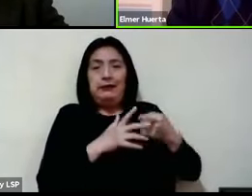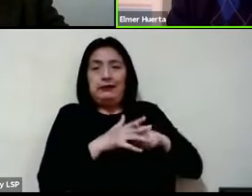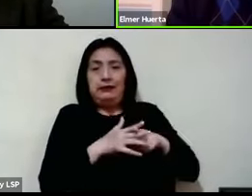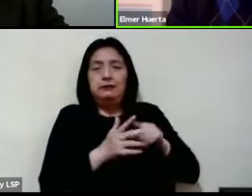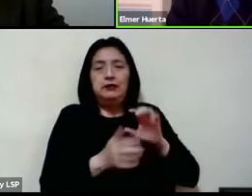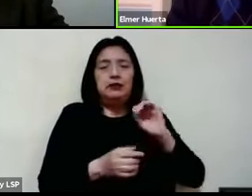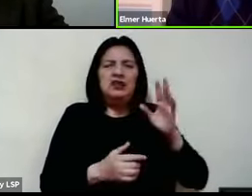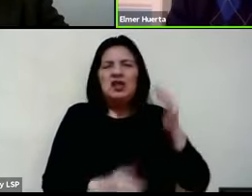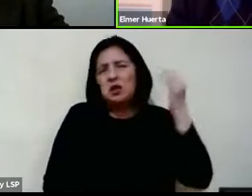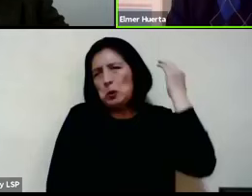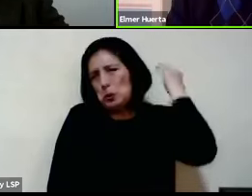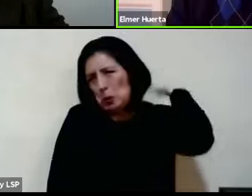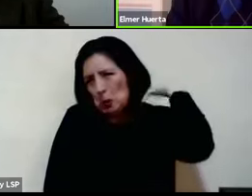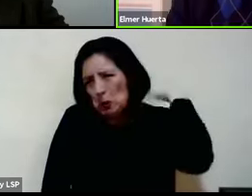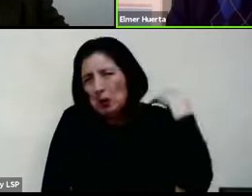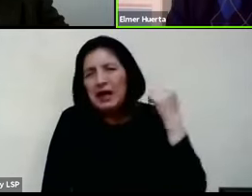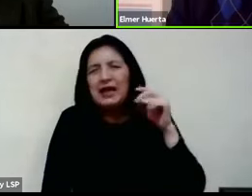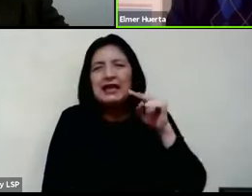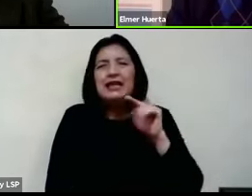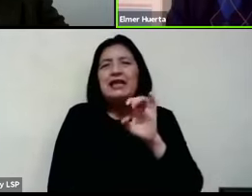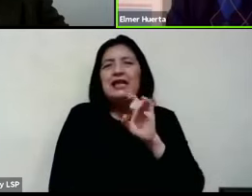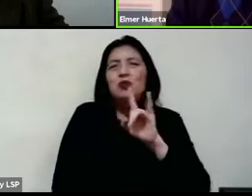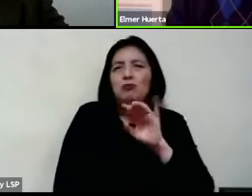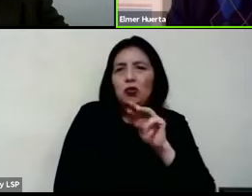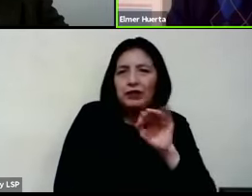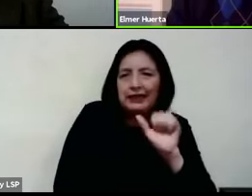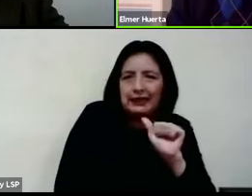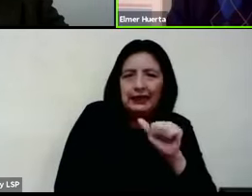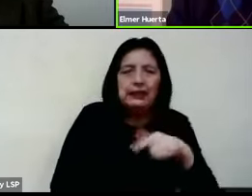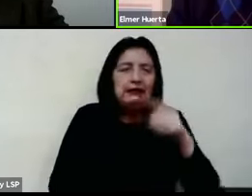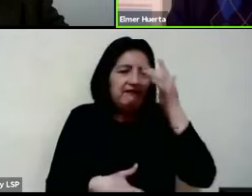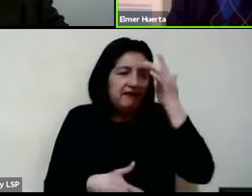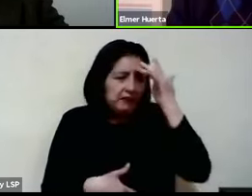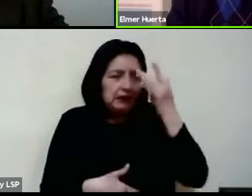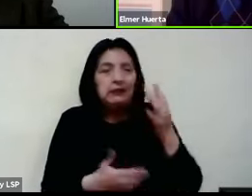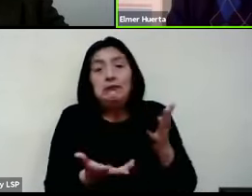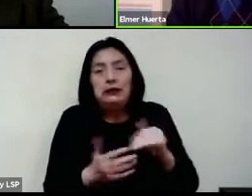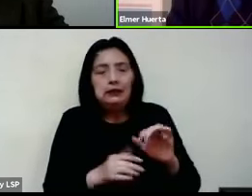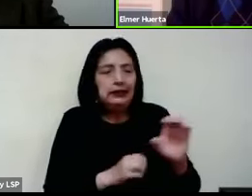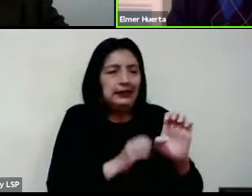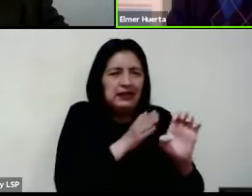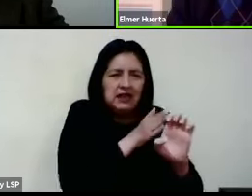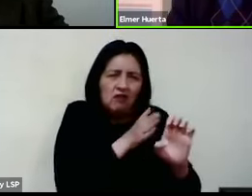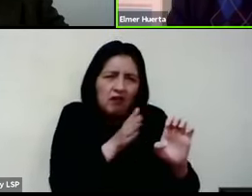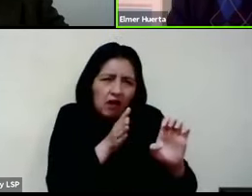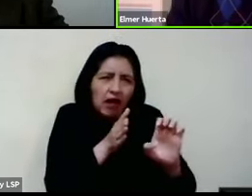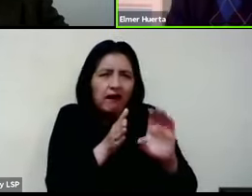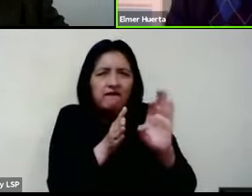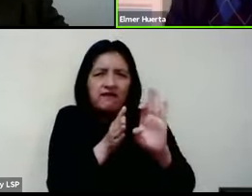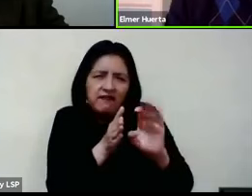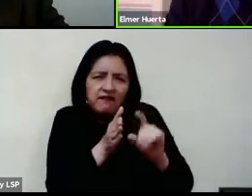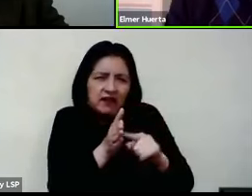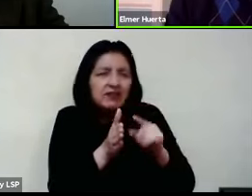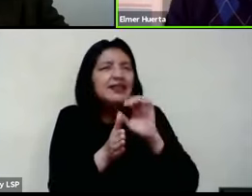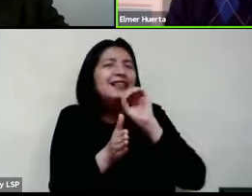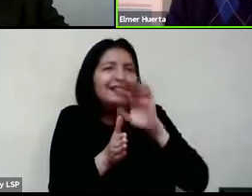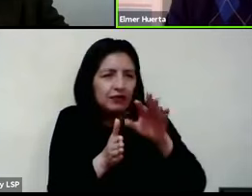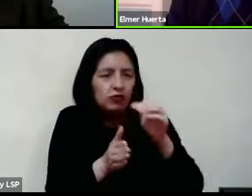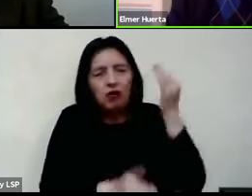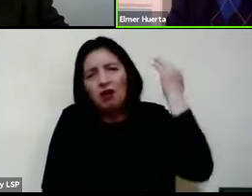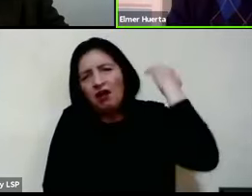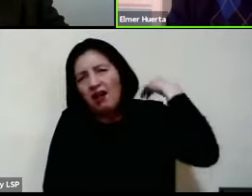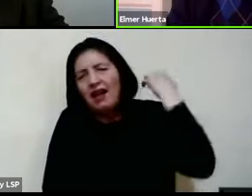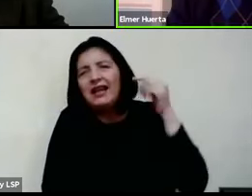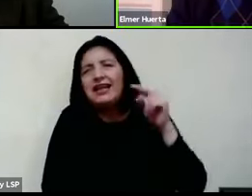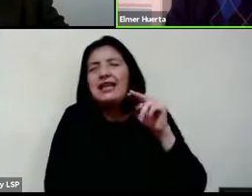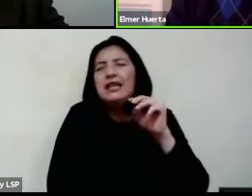una neumonía aparentemente, es más, durante enero y parte de febrero se le llamó la neumonía de